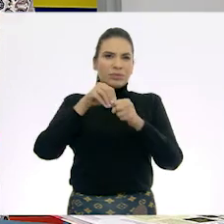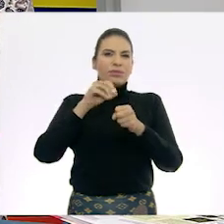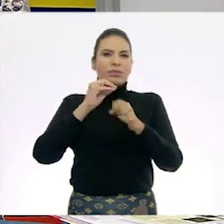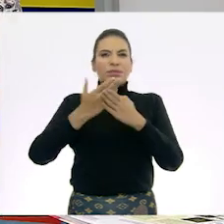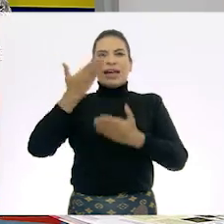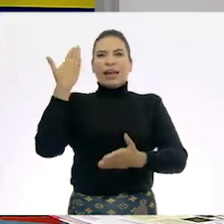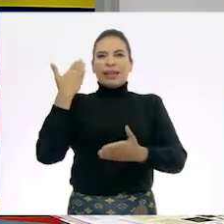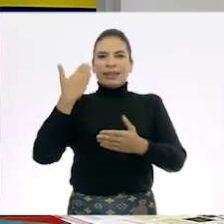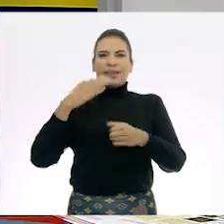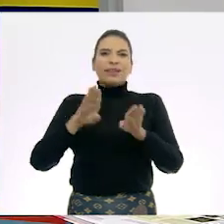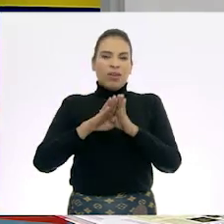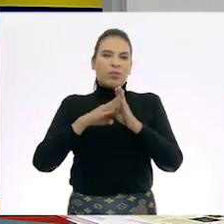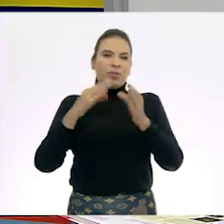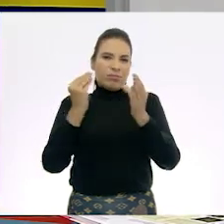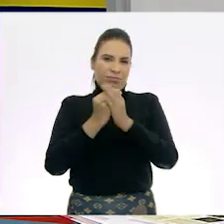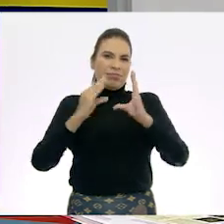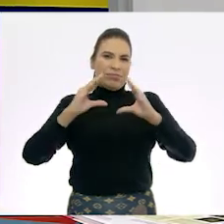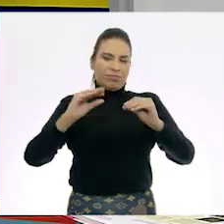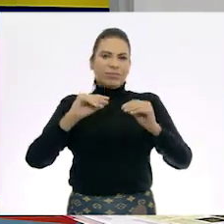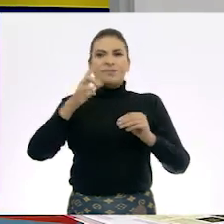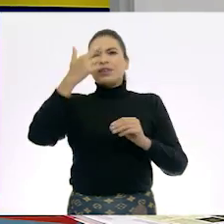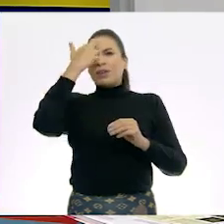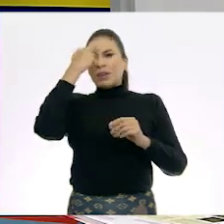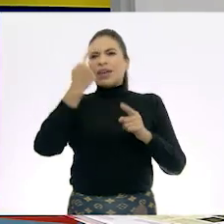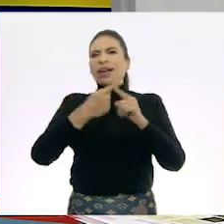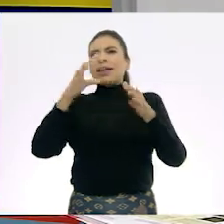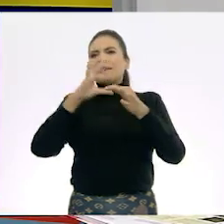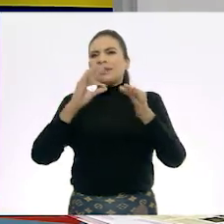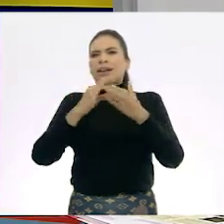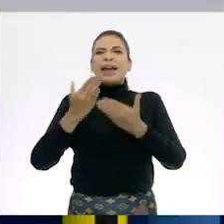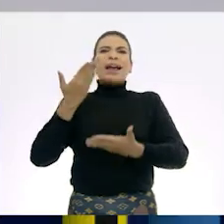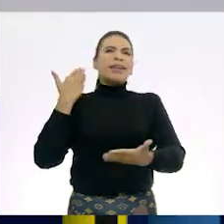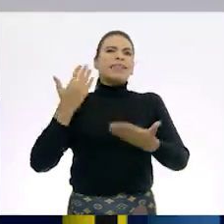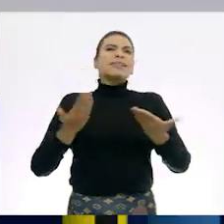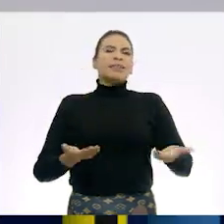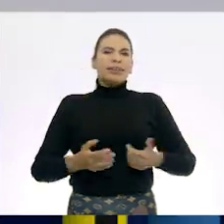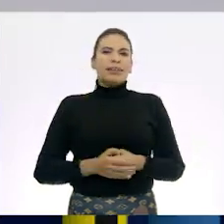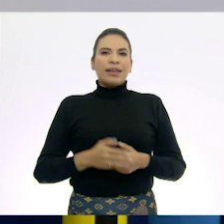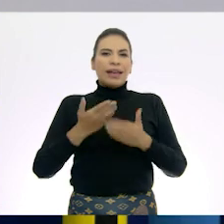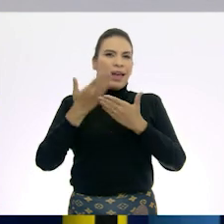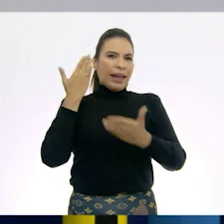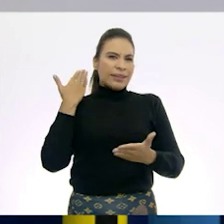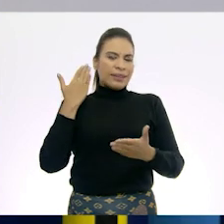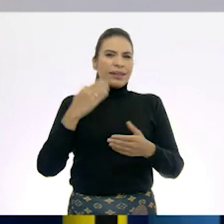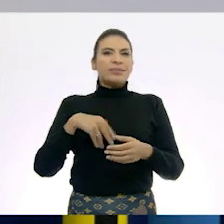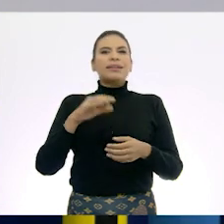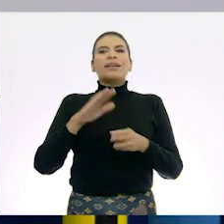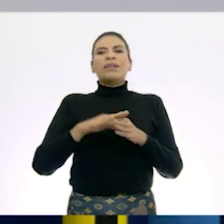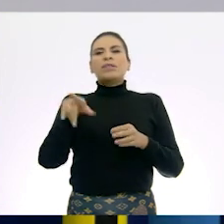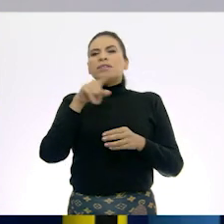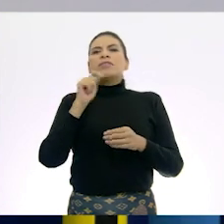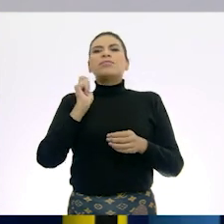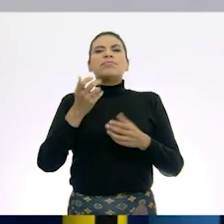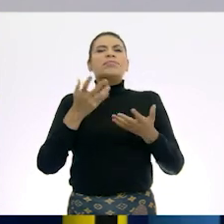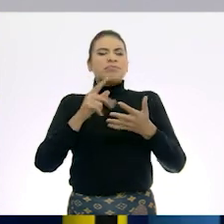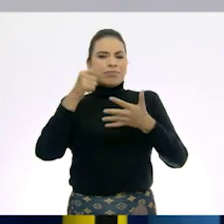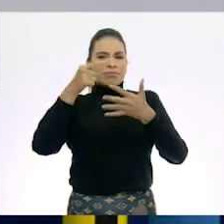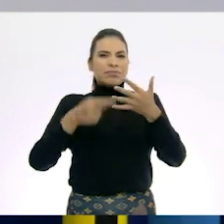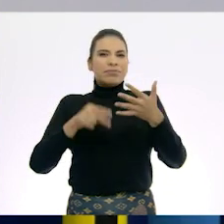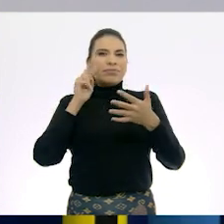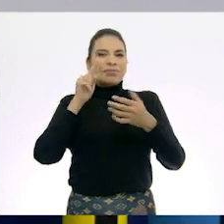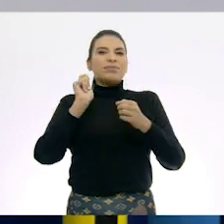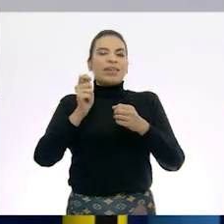la sesión anterior. ¿Recuerdas de qué estuvimos hablando, María? En la sesión anterior estuvimos viendo de